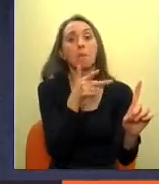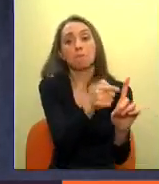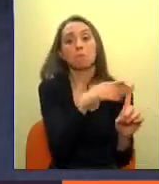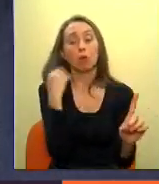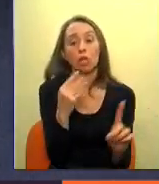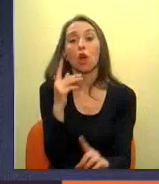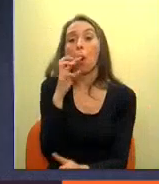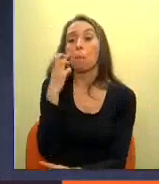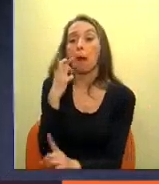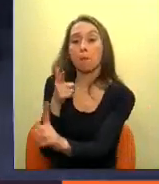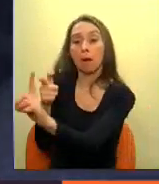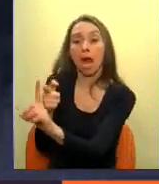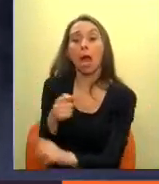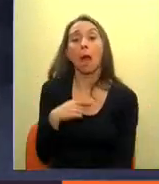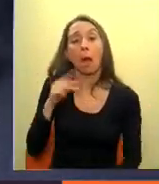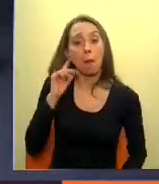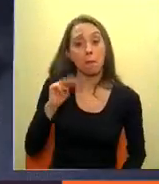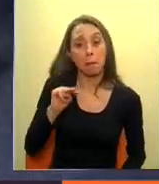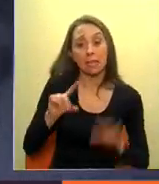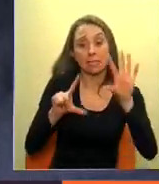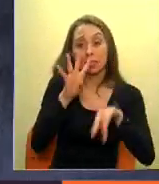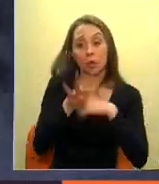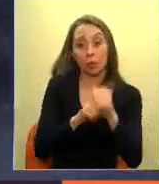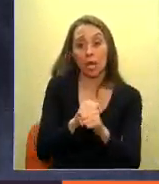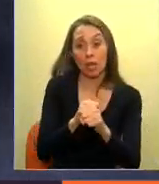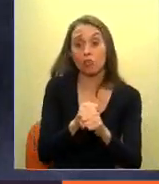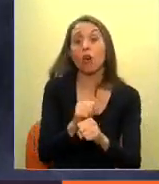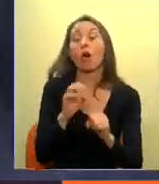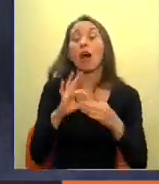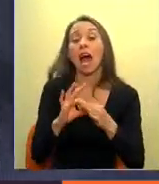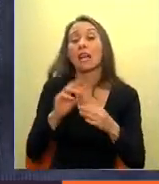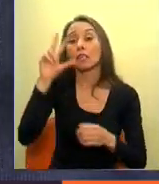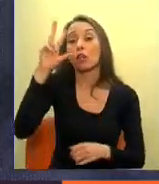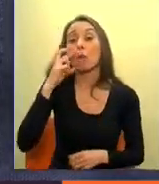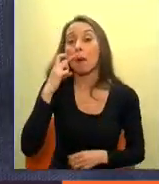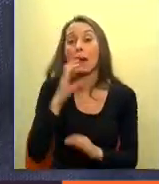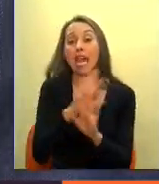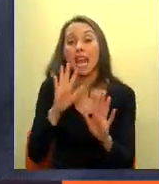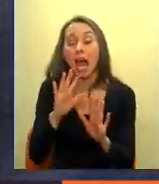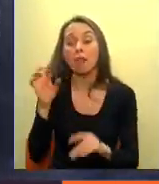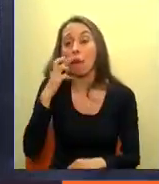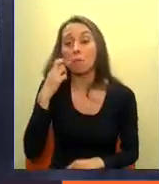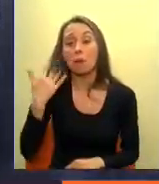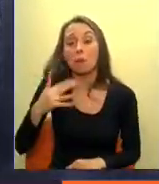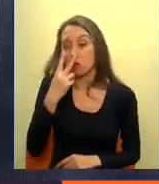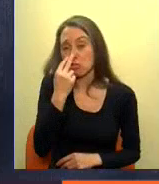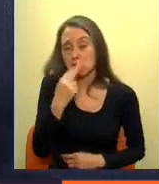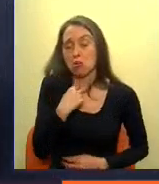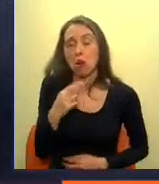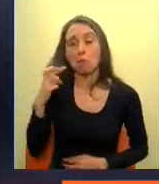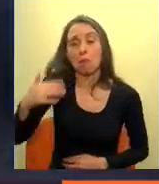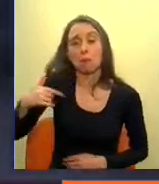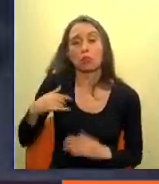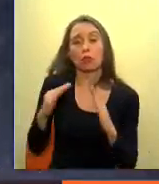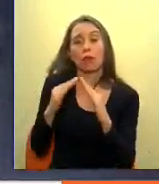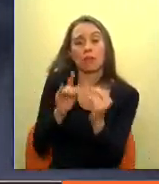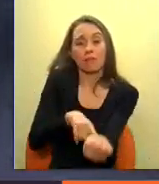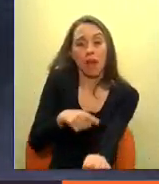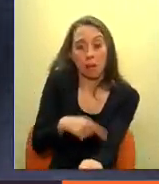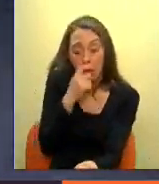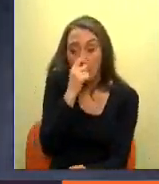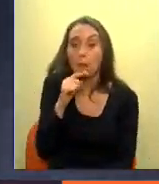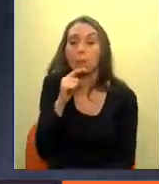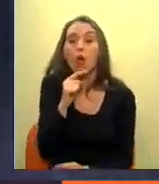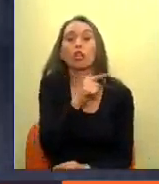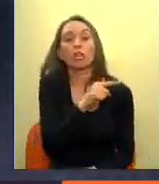74 años yo doy gracias a dios penal de bazán a él porque tenemos que él es fundamental para gas si le hubiesen pegado